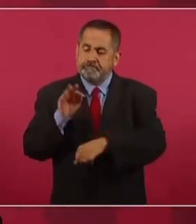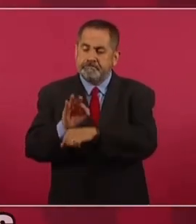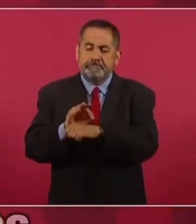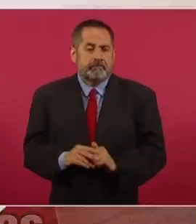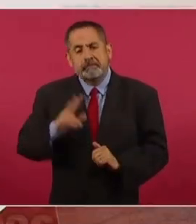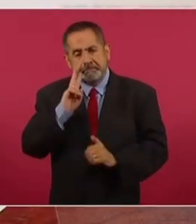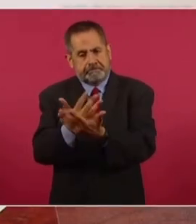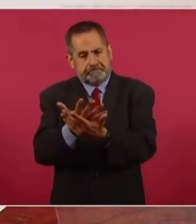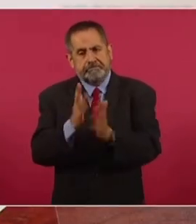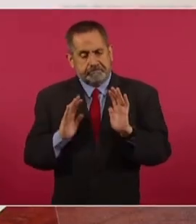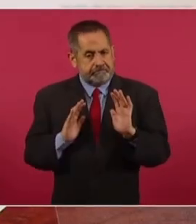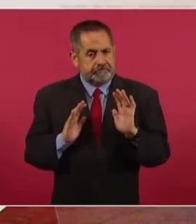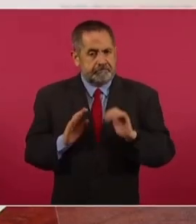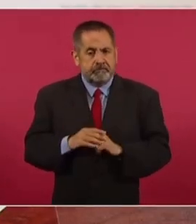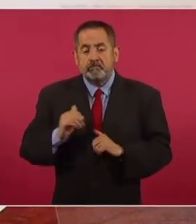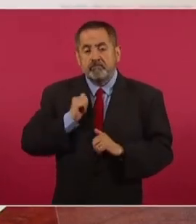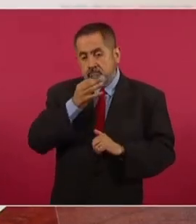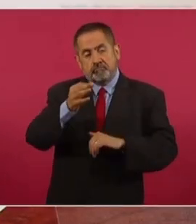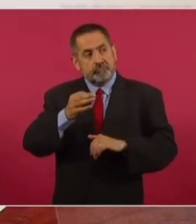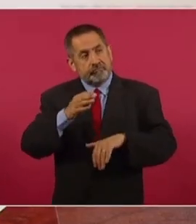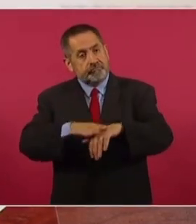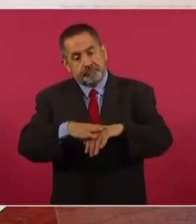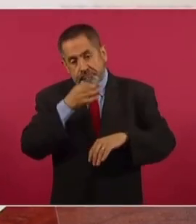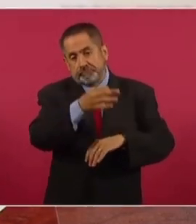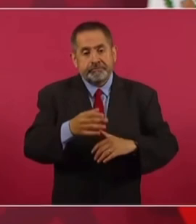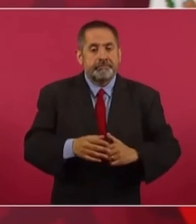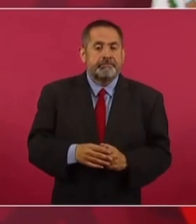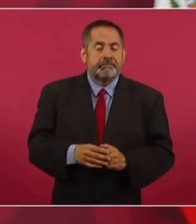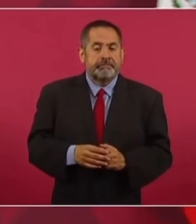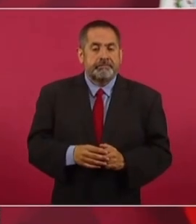pueblos. Yo quiero aprovechar para enviar mi